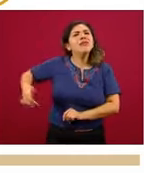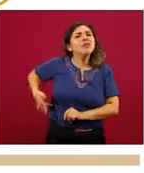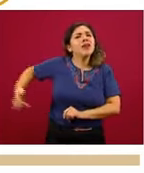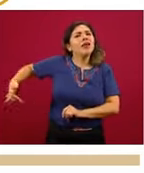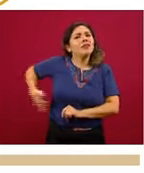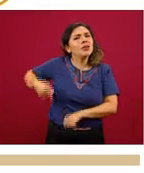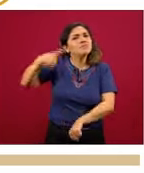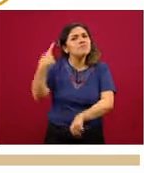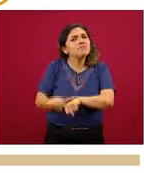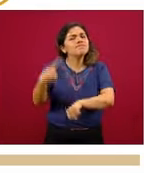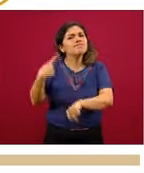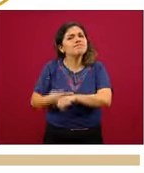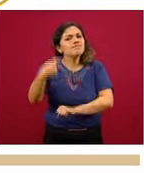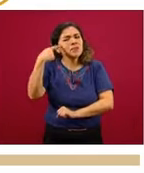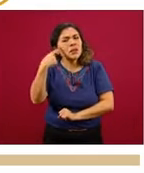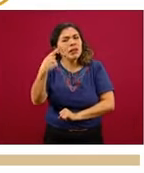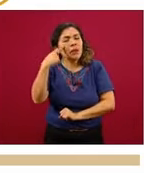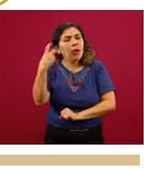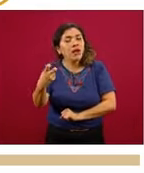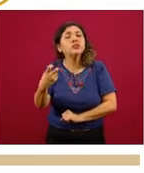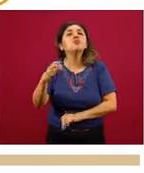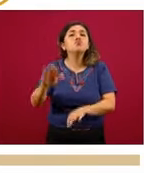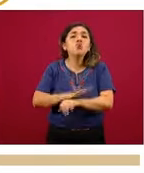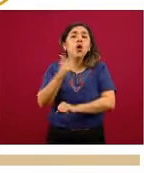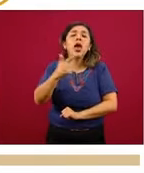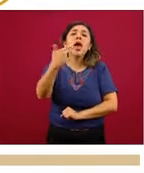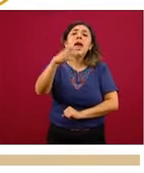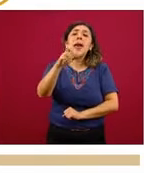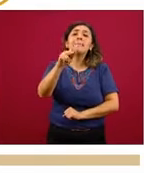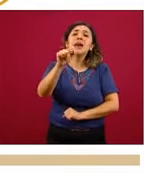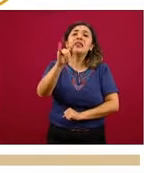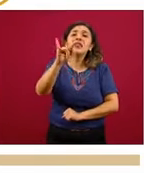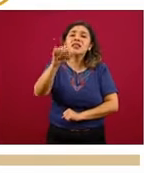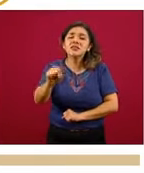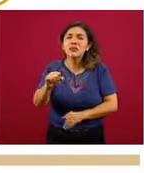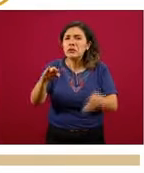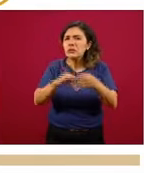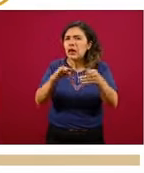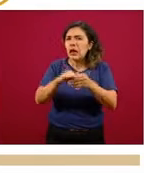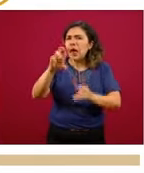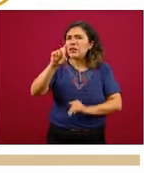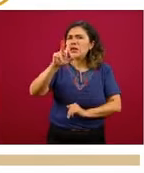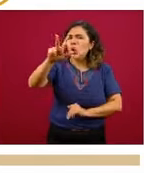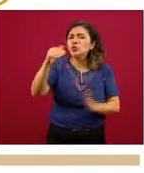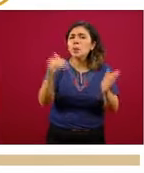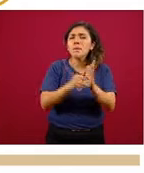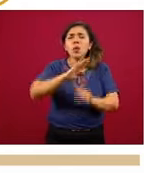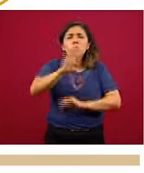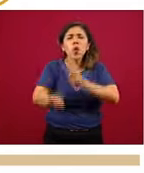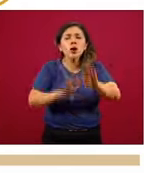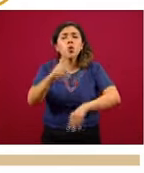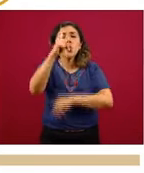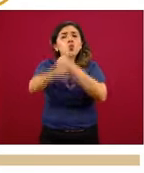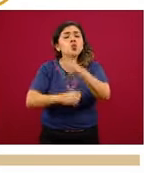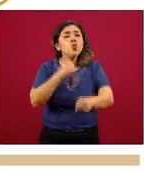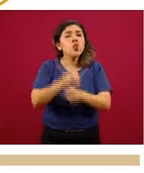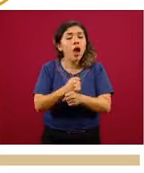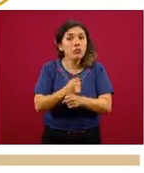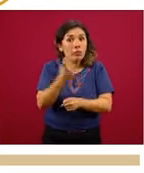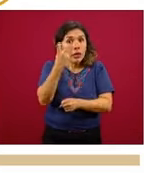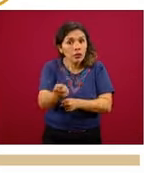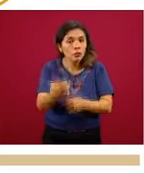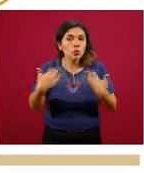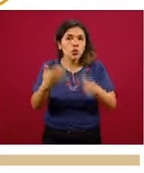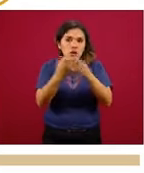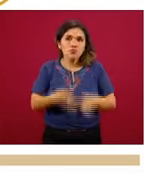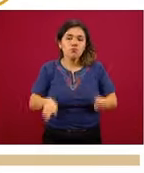hígado son causadas por hepatitis crónicas, cerca de 38,000 muertes anuales. Esto es muy